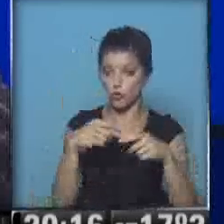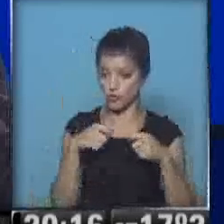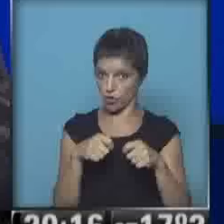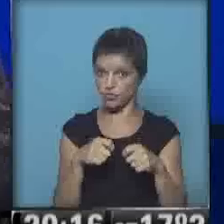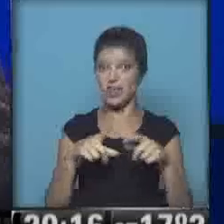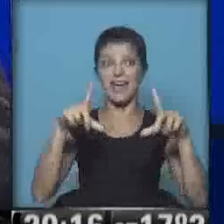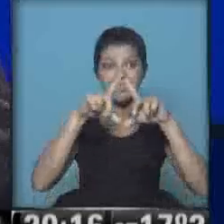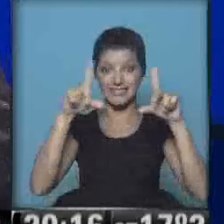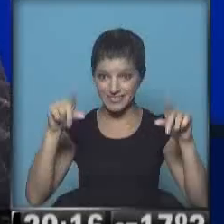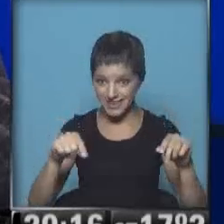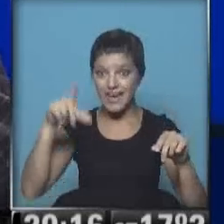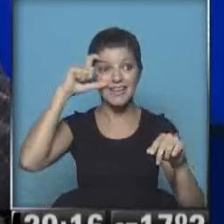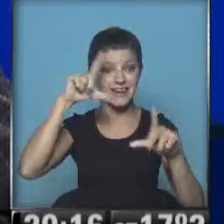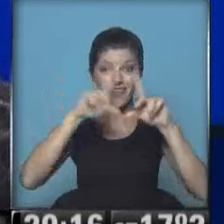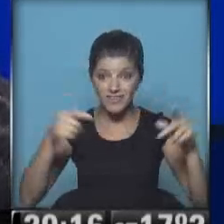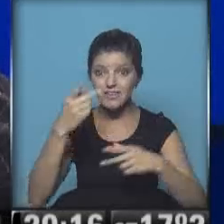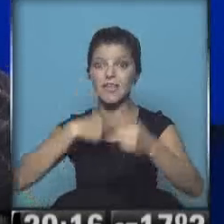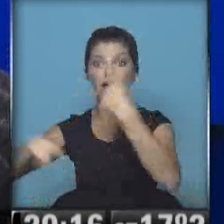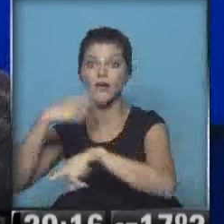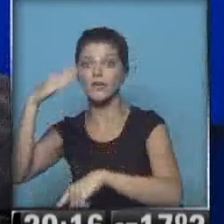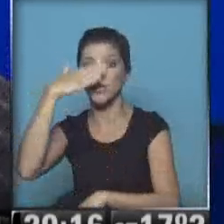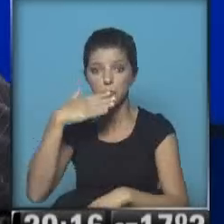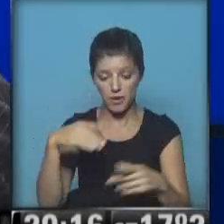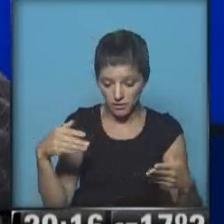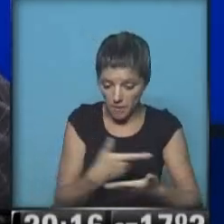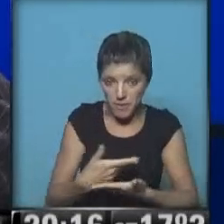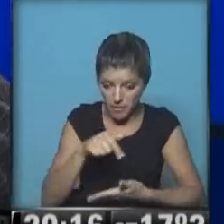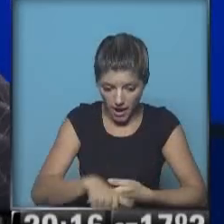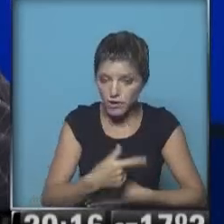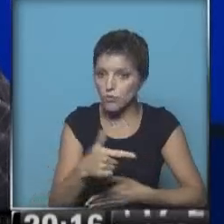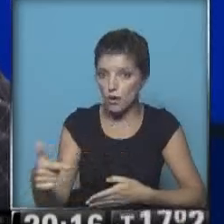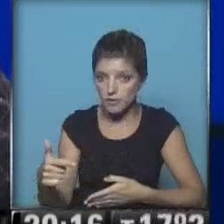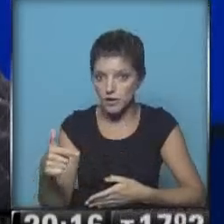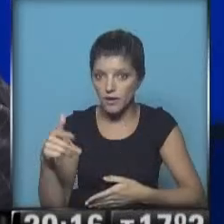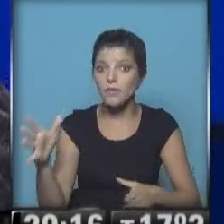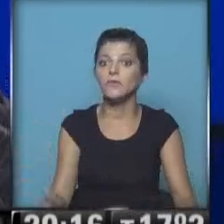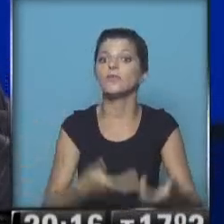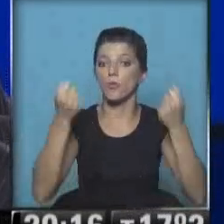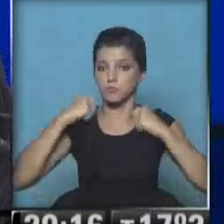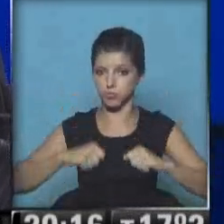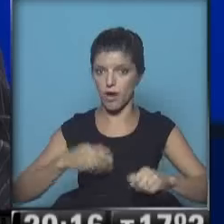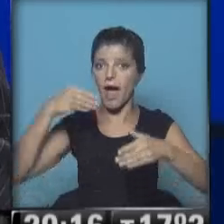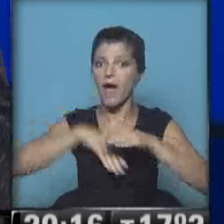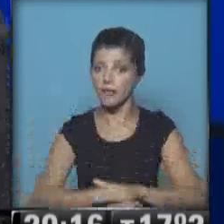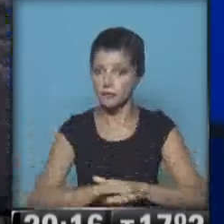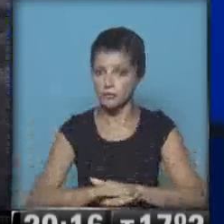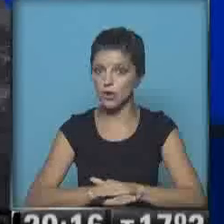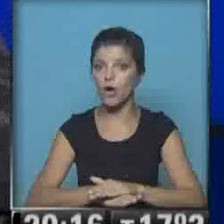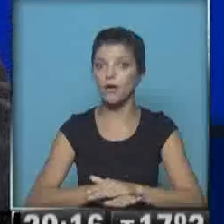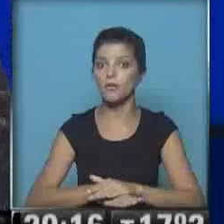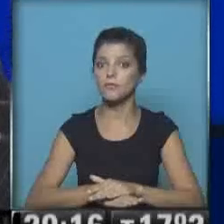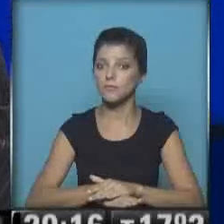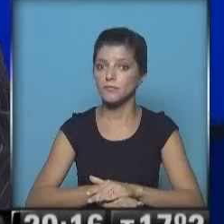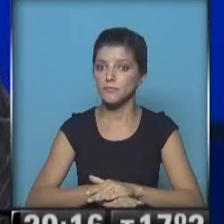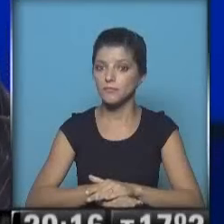entradas y después que las canjeó, no tenía ningún bebé. Sacó un suéter y debajo había un casco. Y desarmó